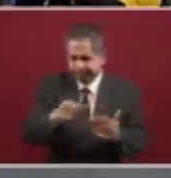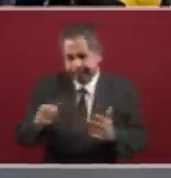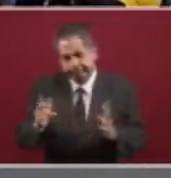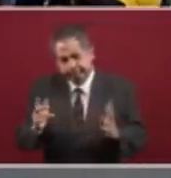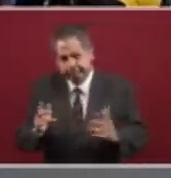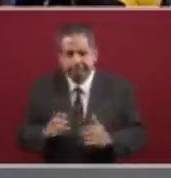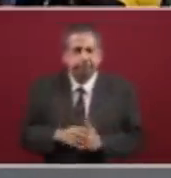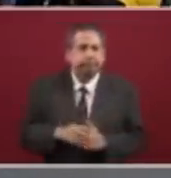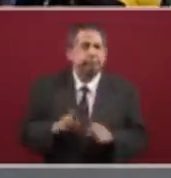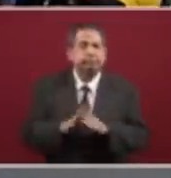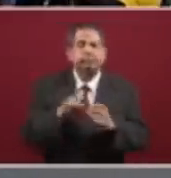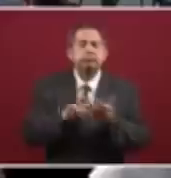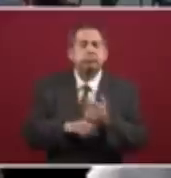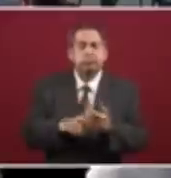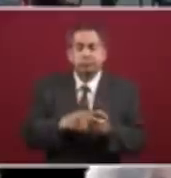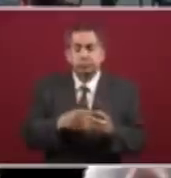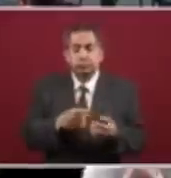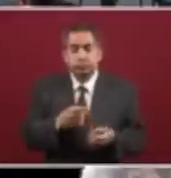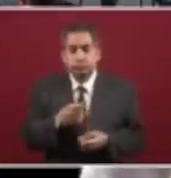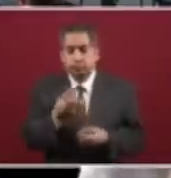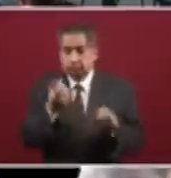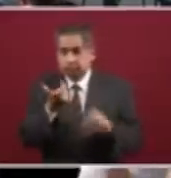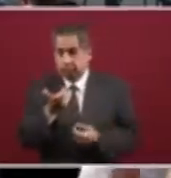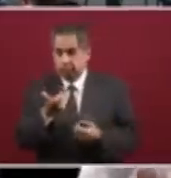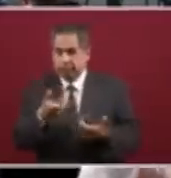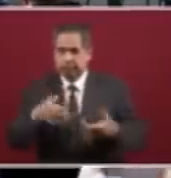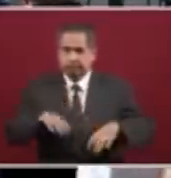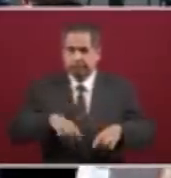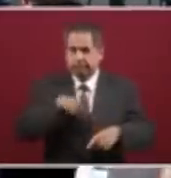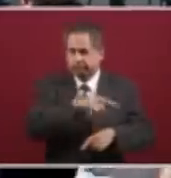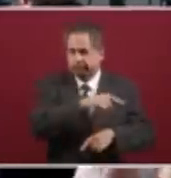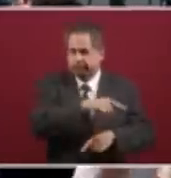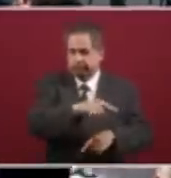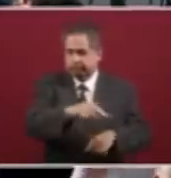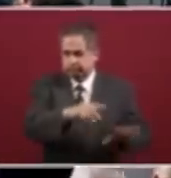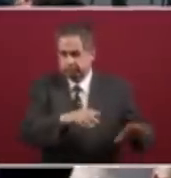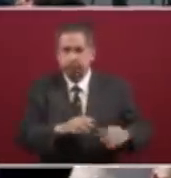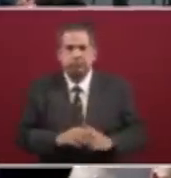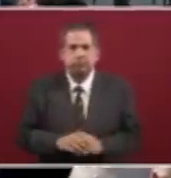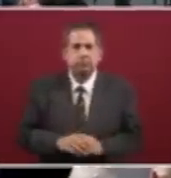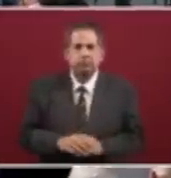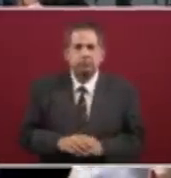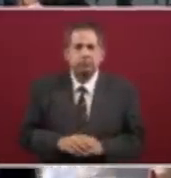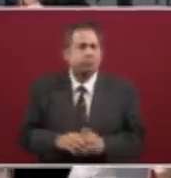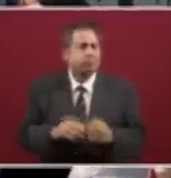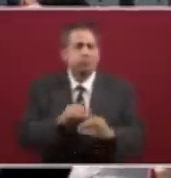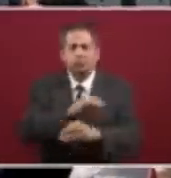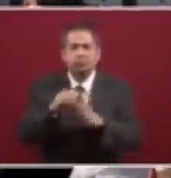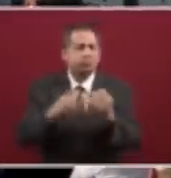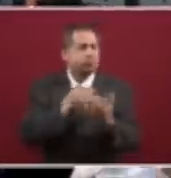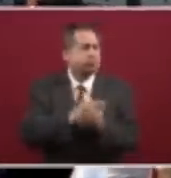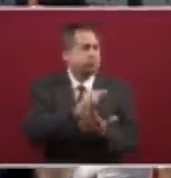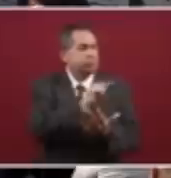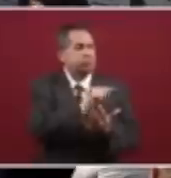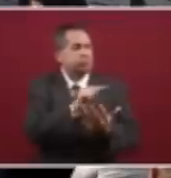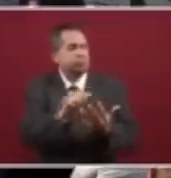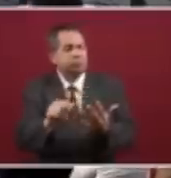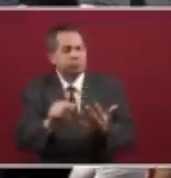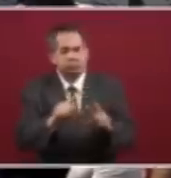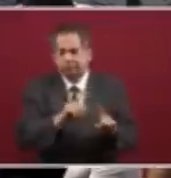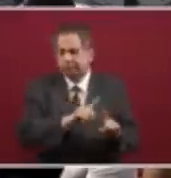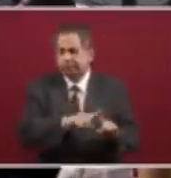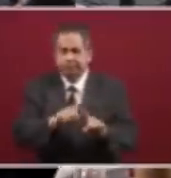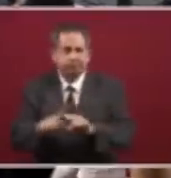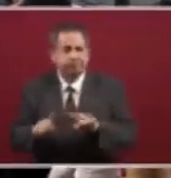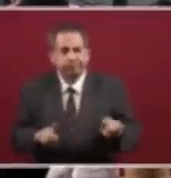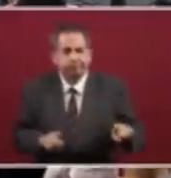injerencia en lo económico y en particular en materia de crecimiento económico en todo el aspecto multifactorial